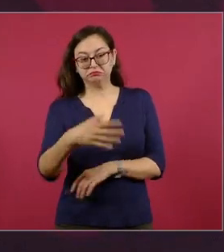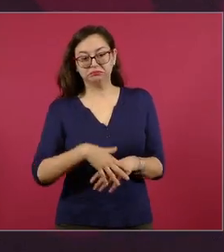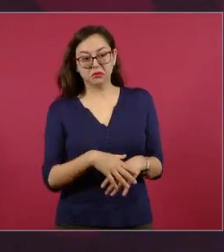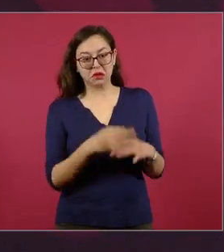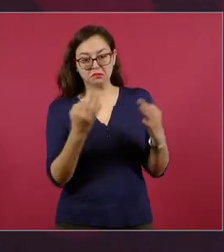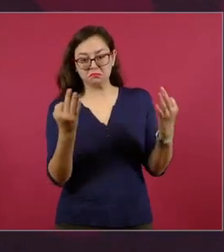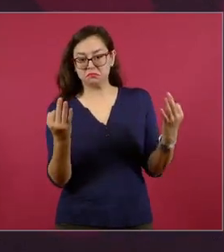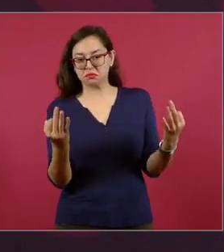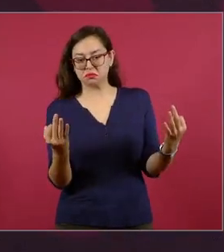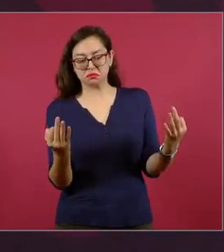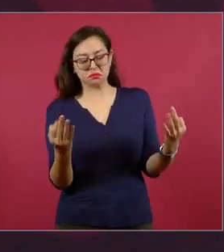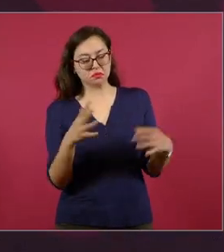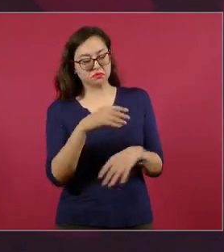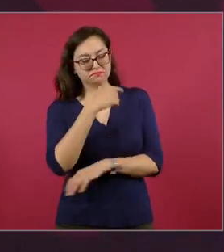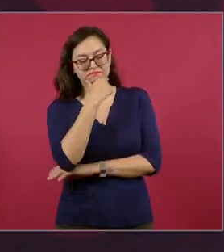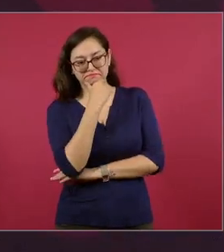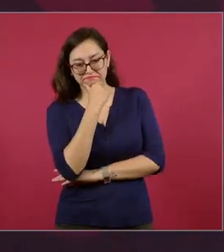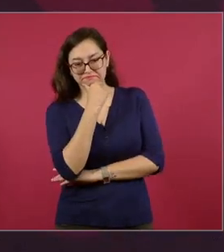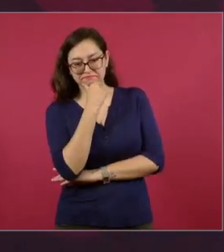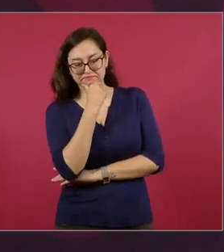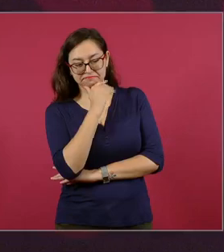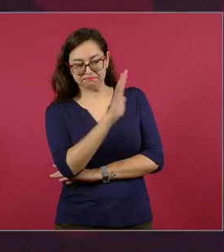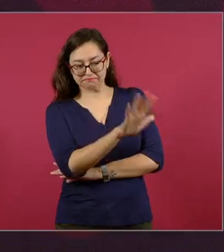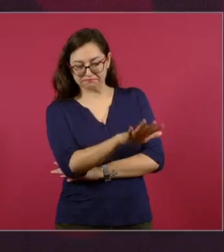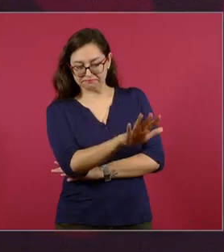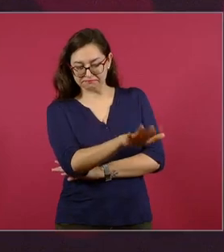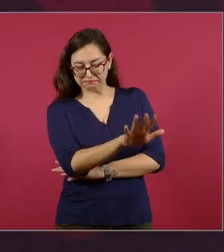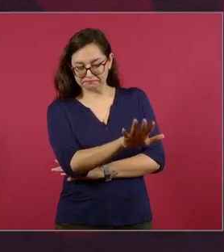las 24 horas, las dividió